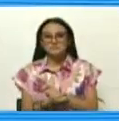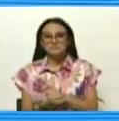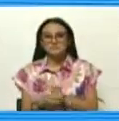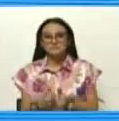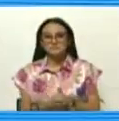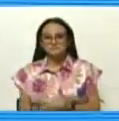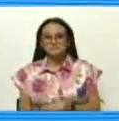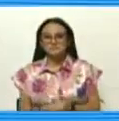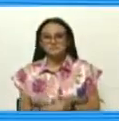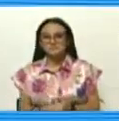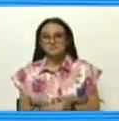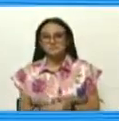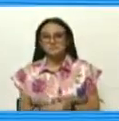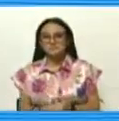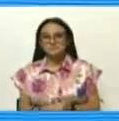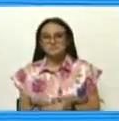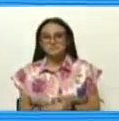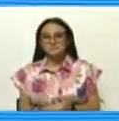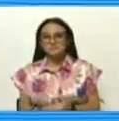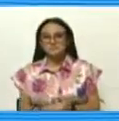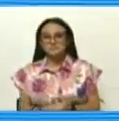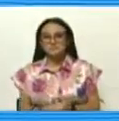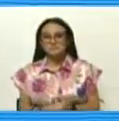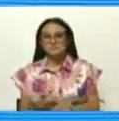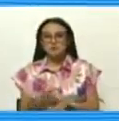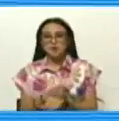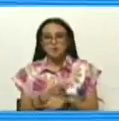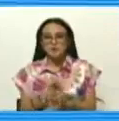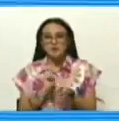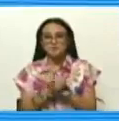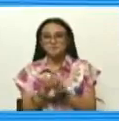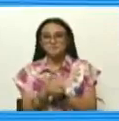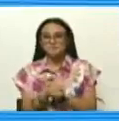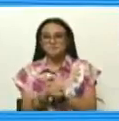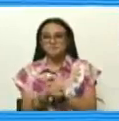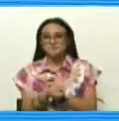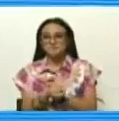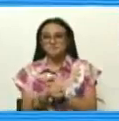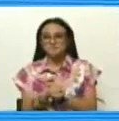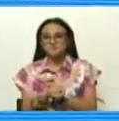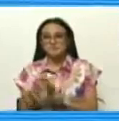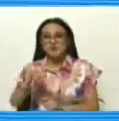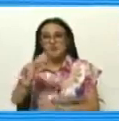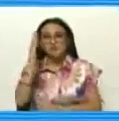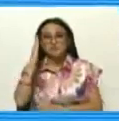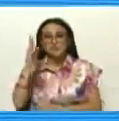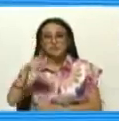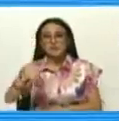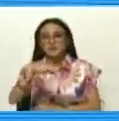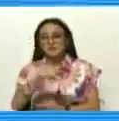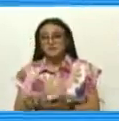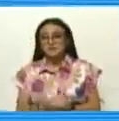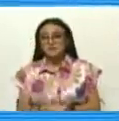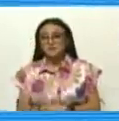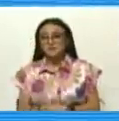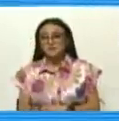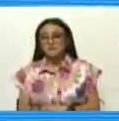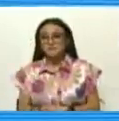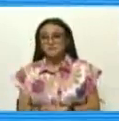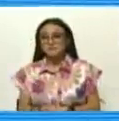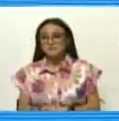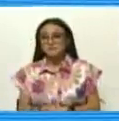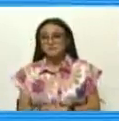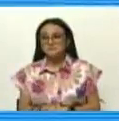Bueno, cese la usurpación. Gobierno de transición, elección. Eso se lo saben es ellos, uno se le olvida eso.